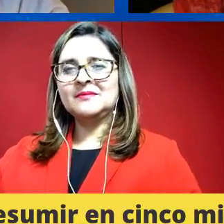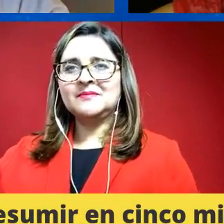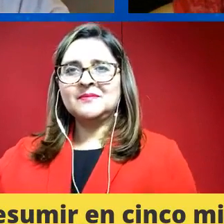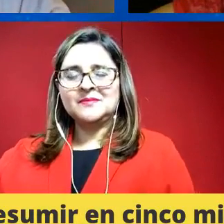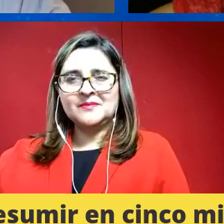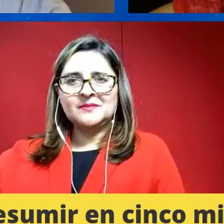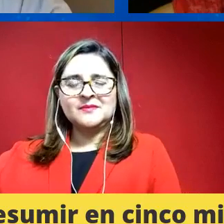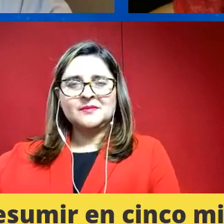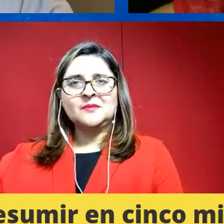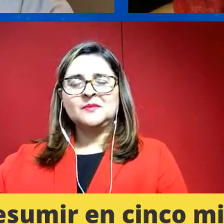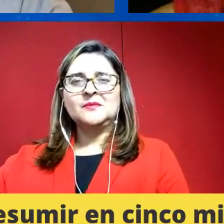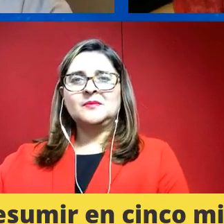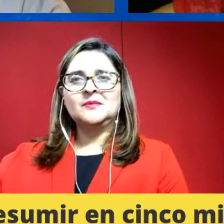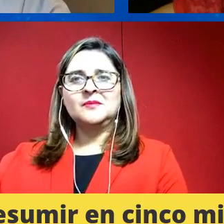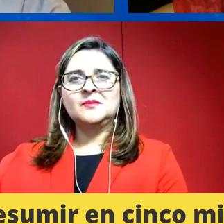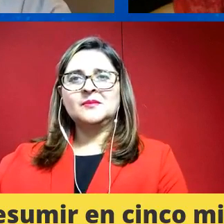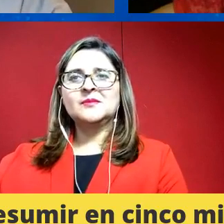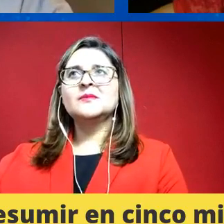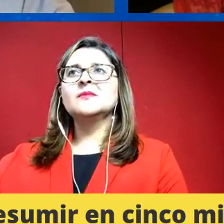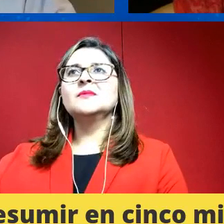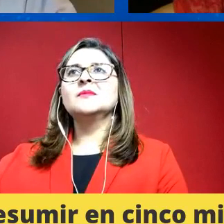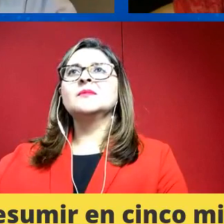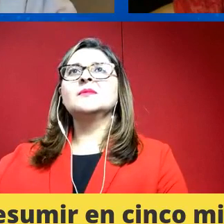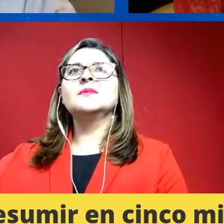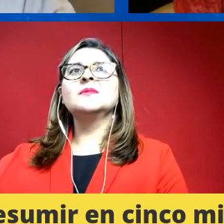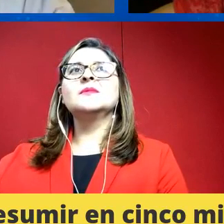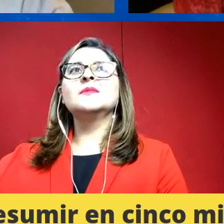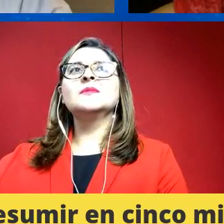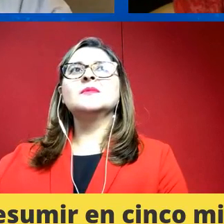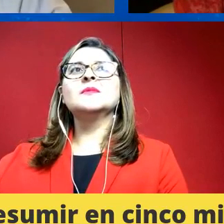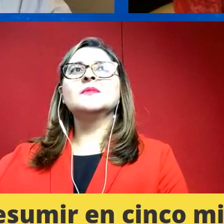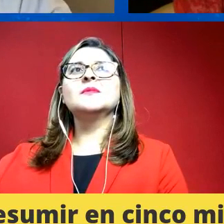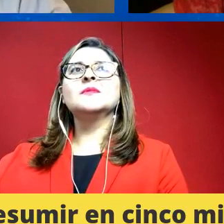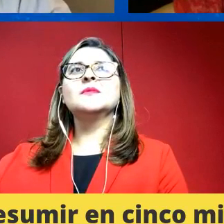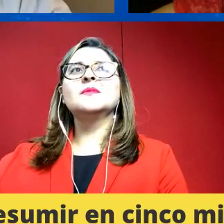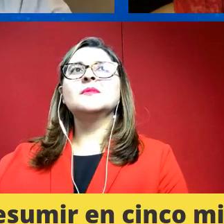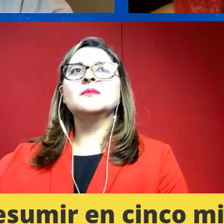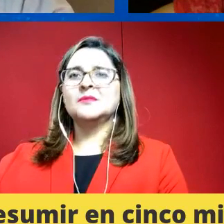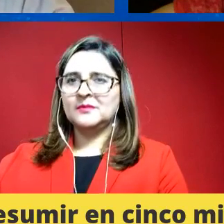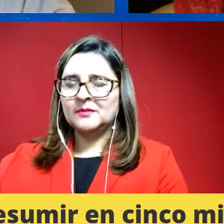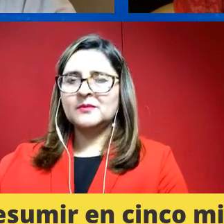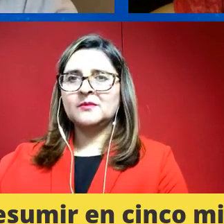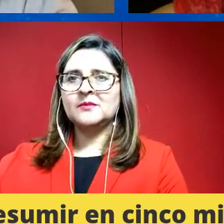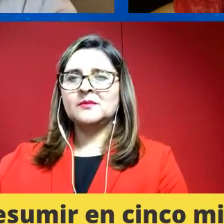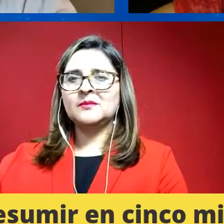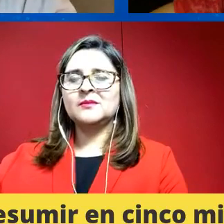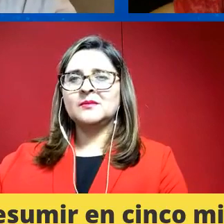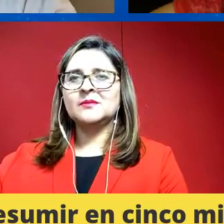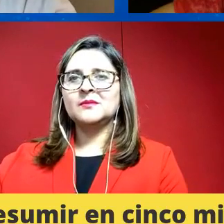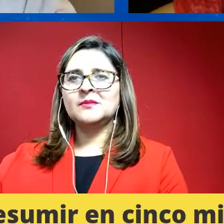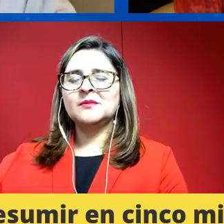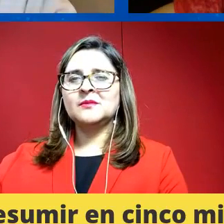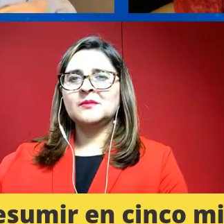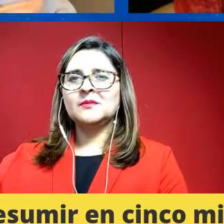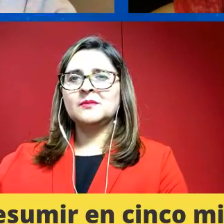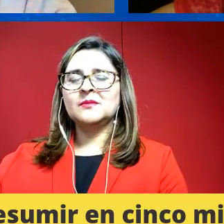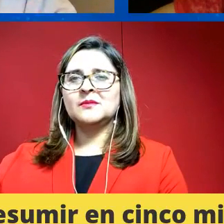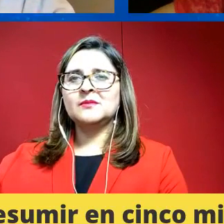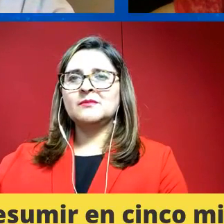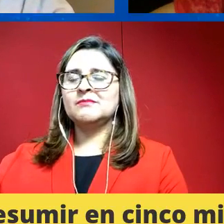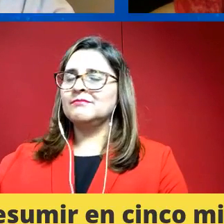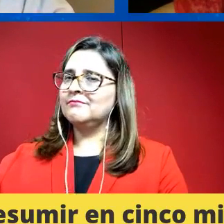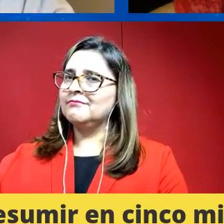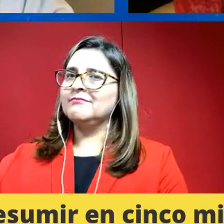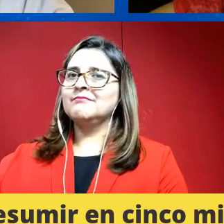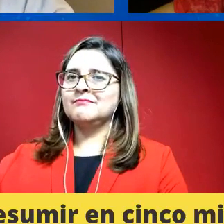en Paranal, en Las Campanas, pero como digo, desde marzo hasta, yo creo que hace un mes atrás, los observatorios